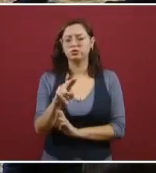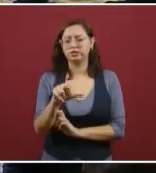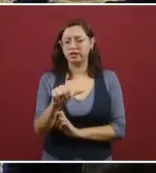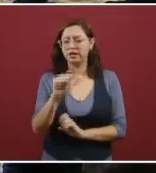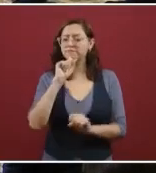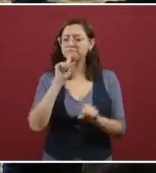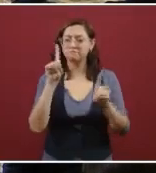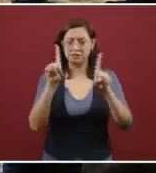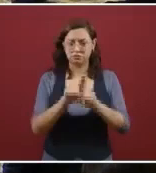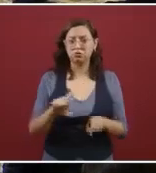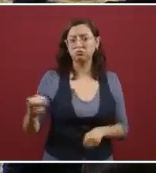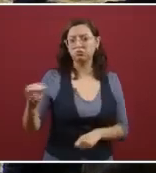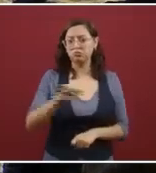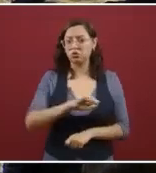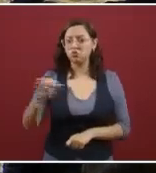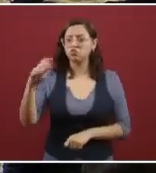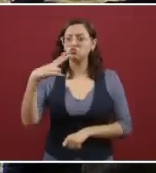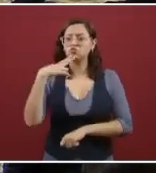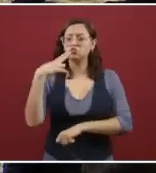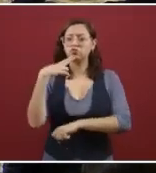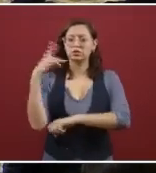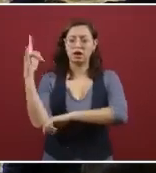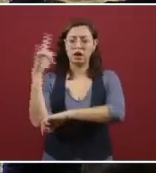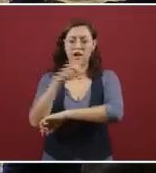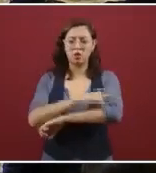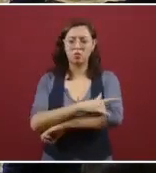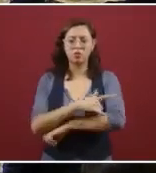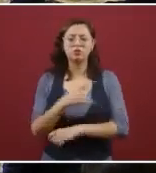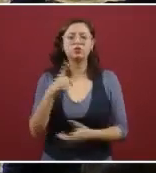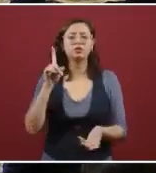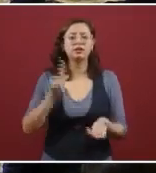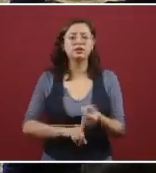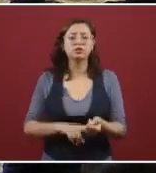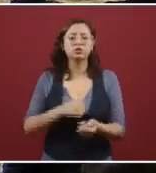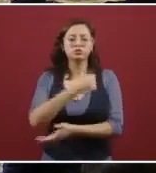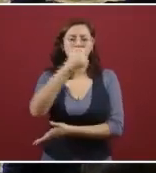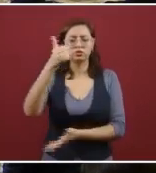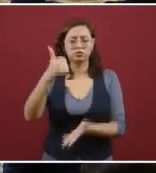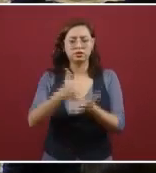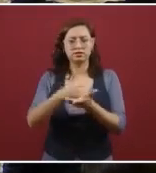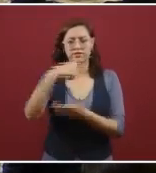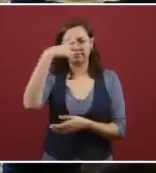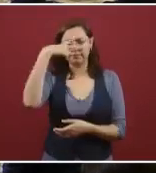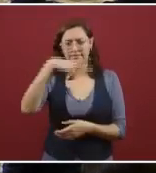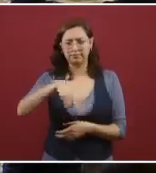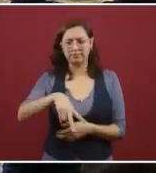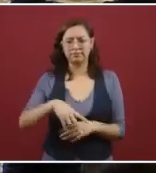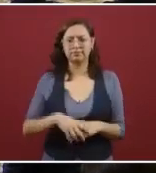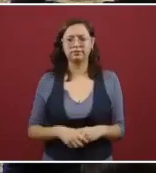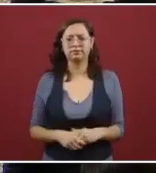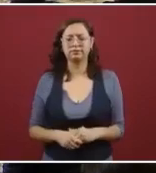los aeropuertos. Este es el caso de la Ciudad de México. En el